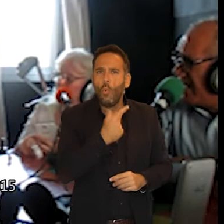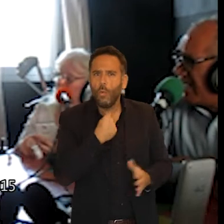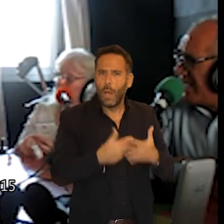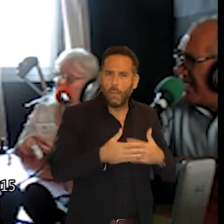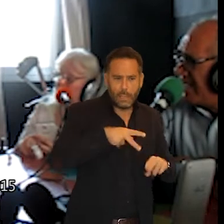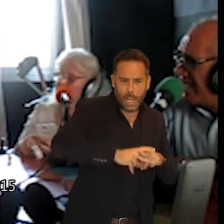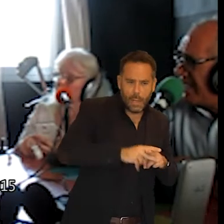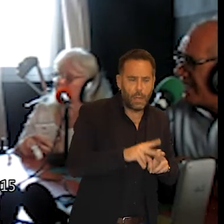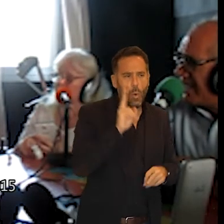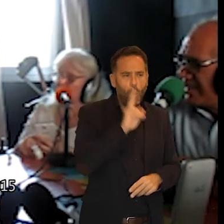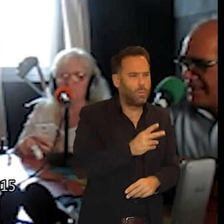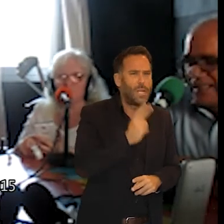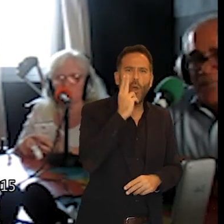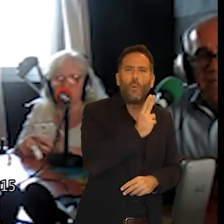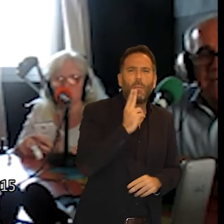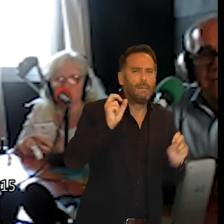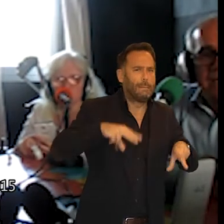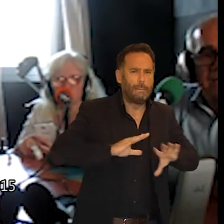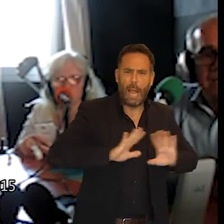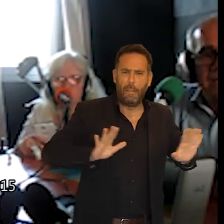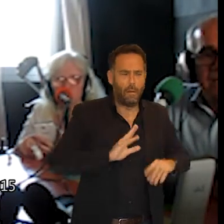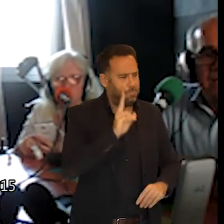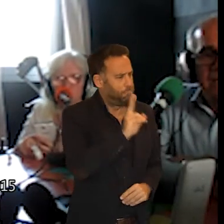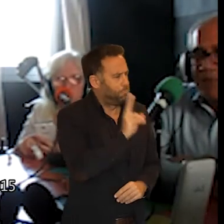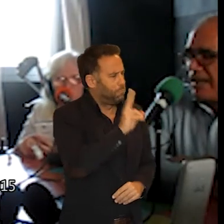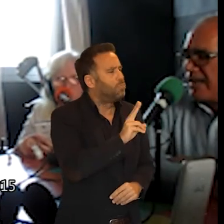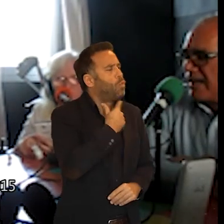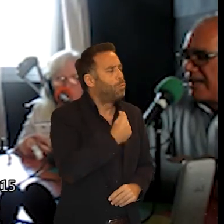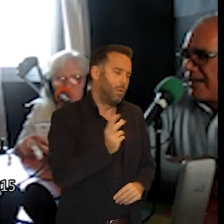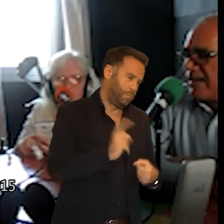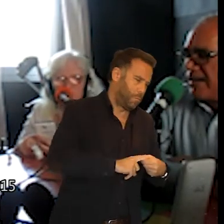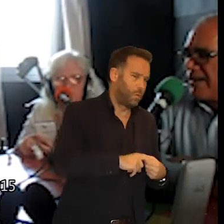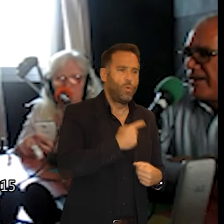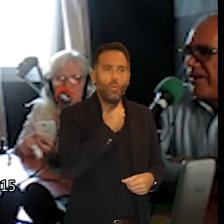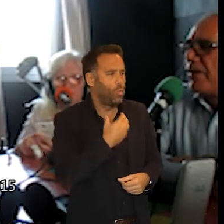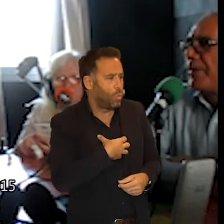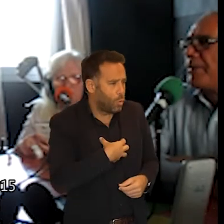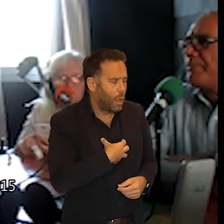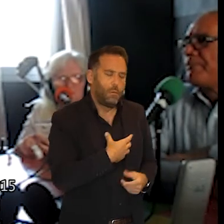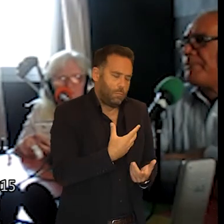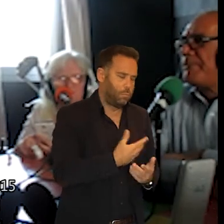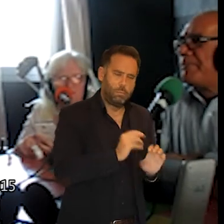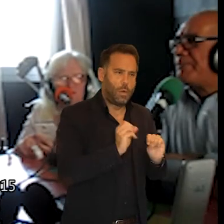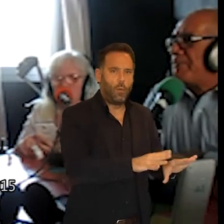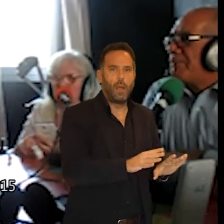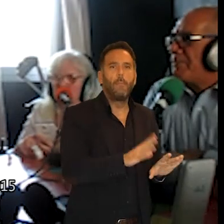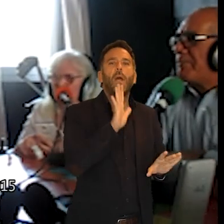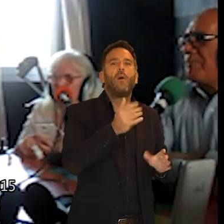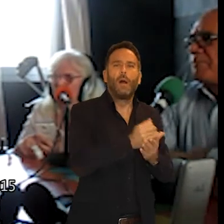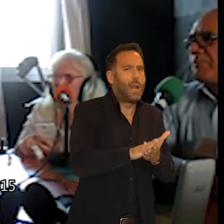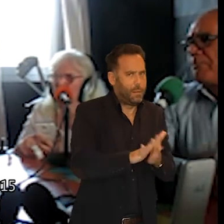hacemos, uh-huh. Sin ningún tipo de compromiso. Y como he dicho, es totalmente gratuito. Estupendo. No se paga ni por materiales, ni